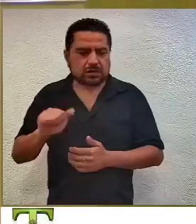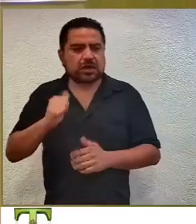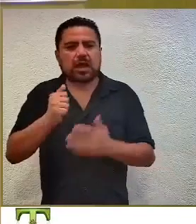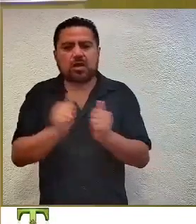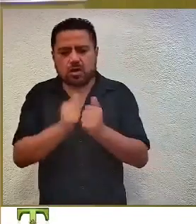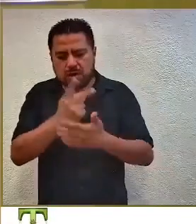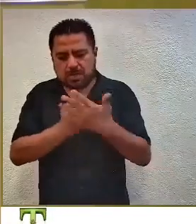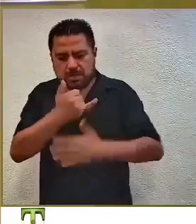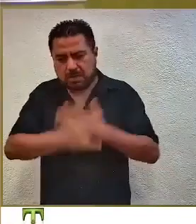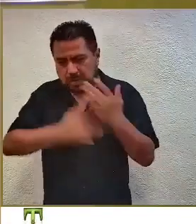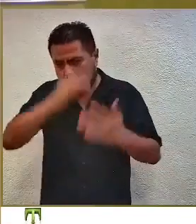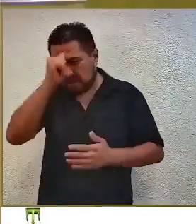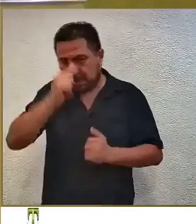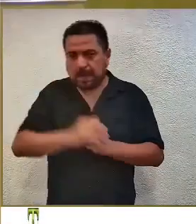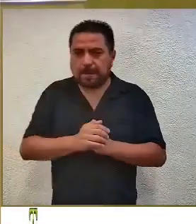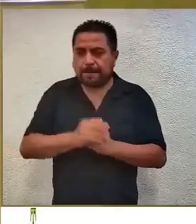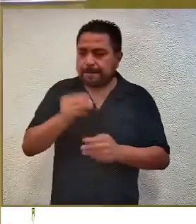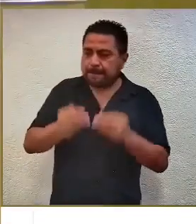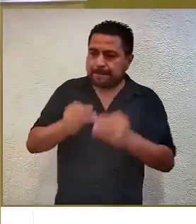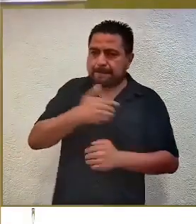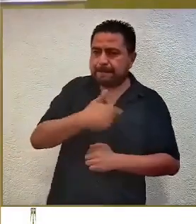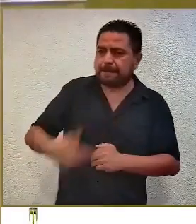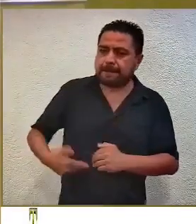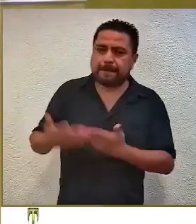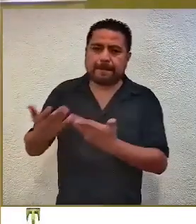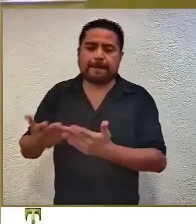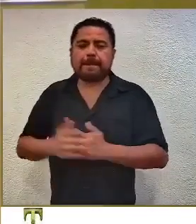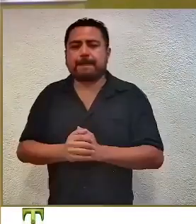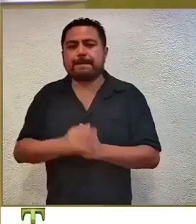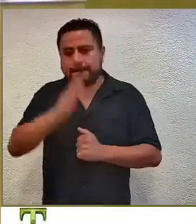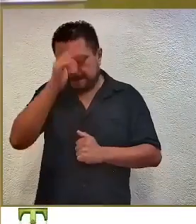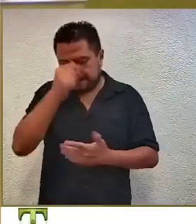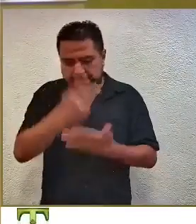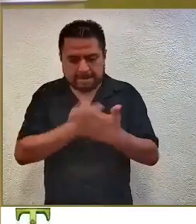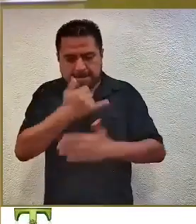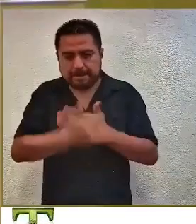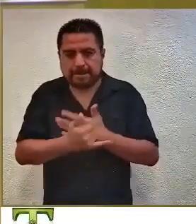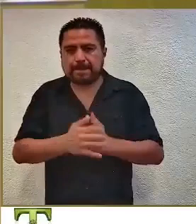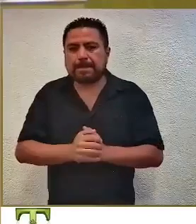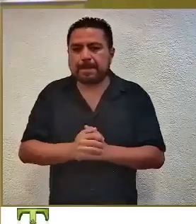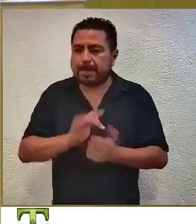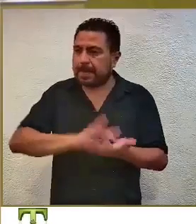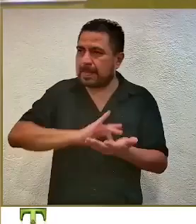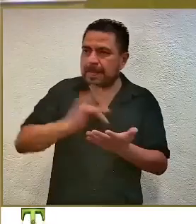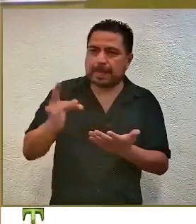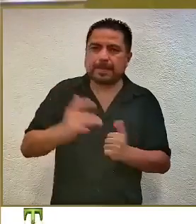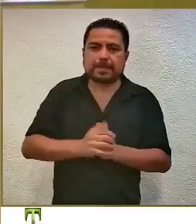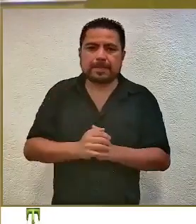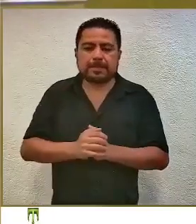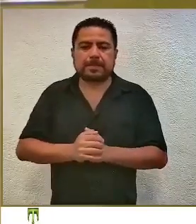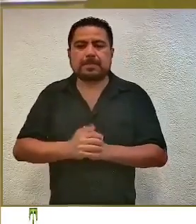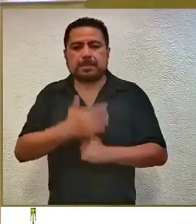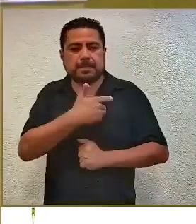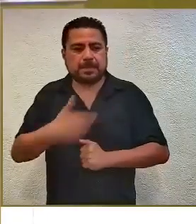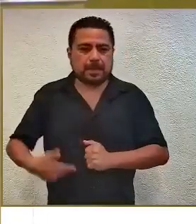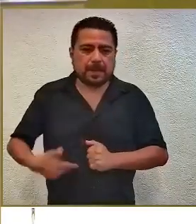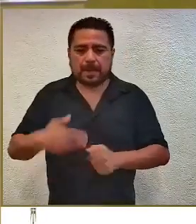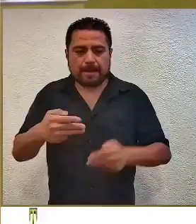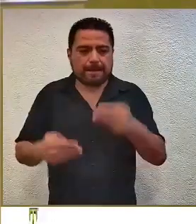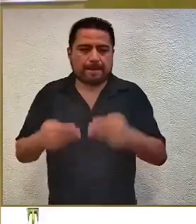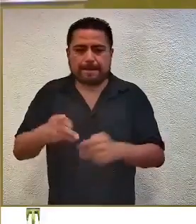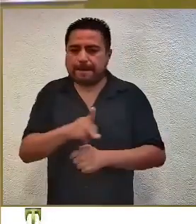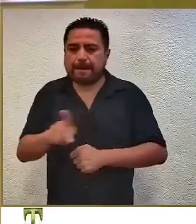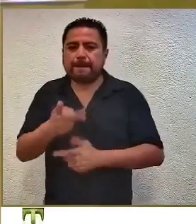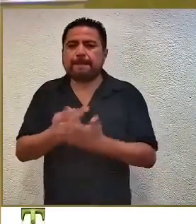del proyecto. Gracias, magistrada. Magistrada Evelyn Rodríguez Chinol. A favor del proyecto. Gracias, magistrada. Magistrada presidenta, magistradas, magistrado.